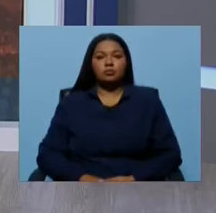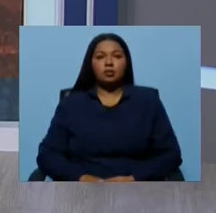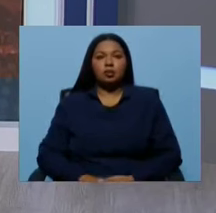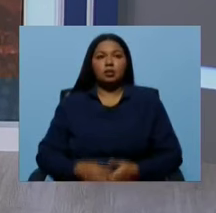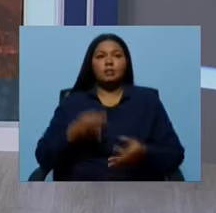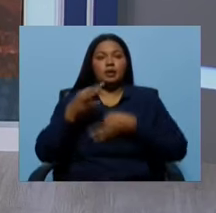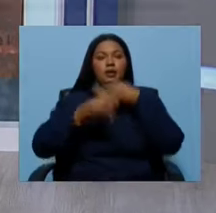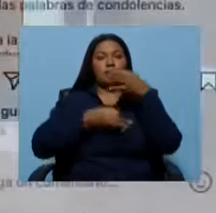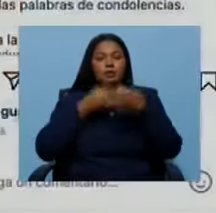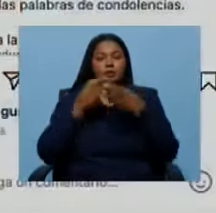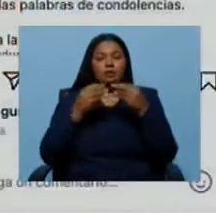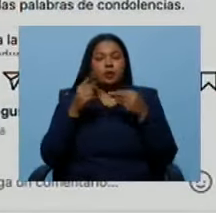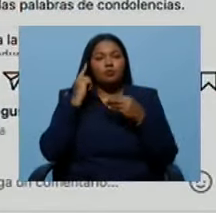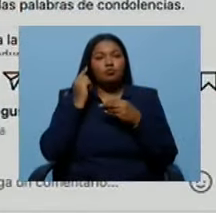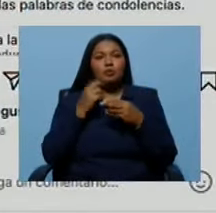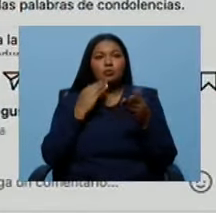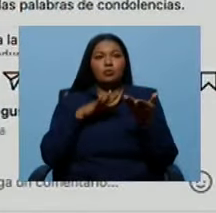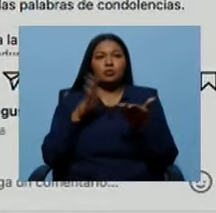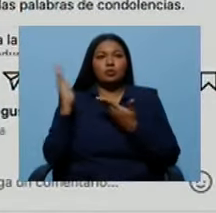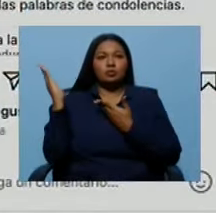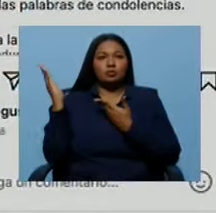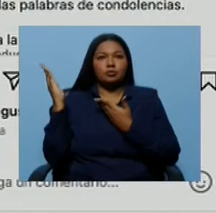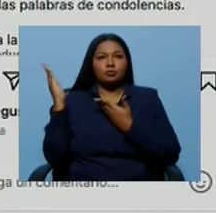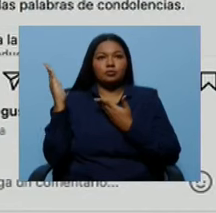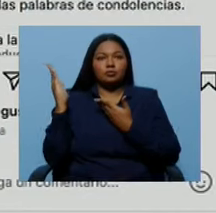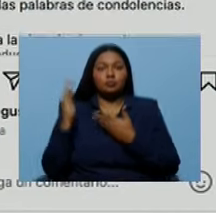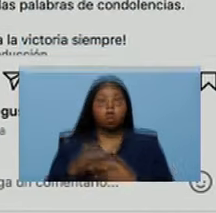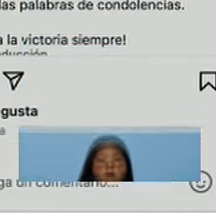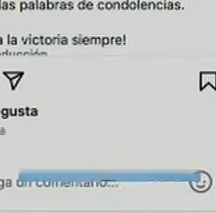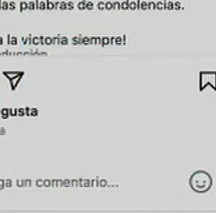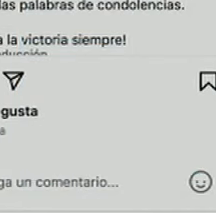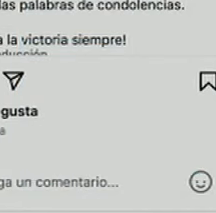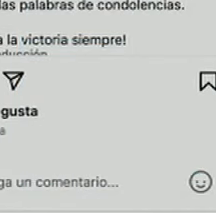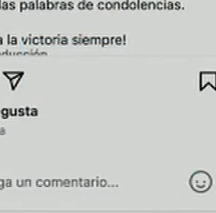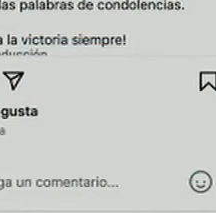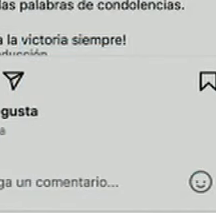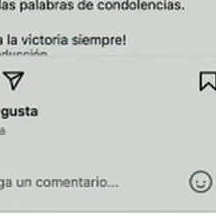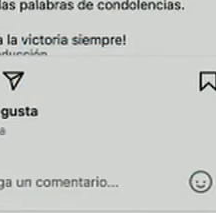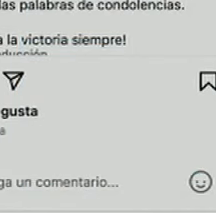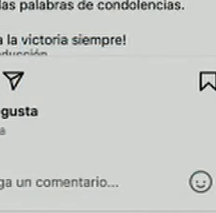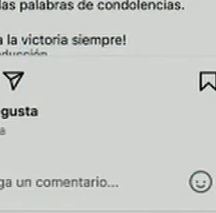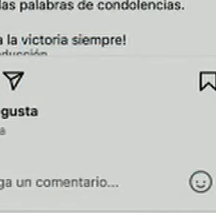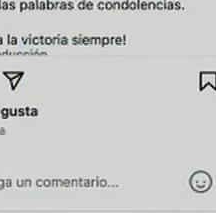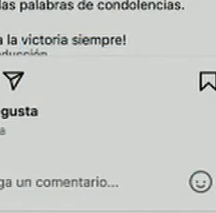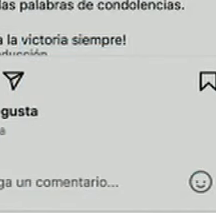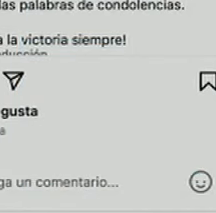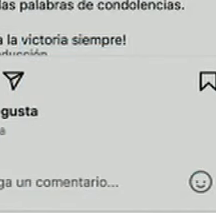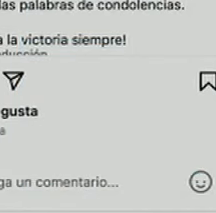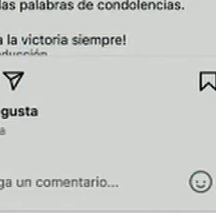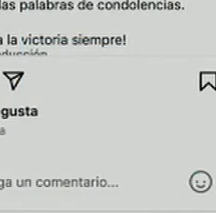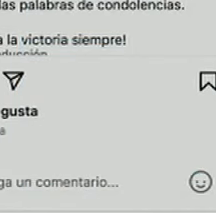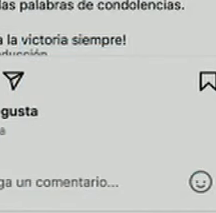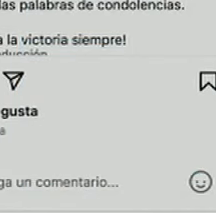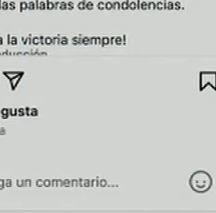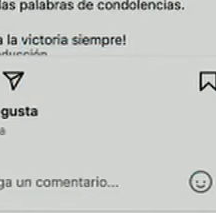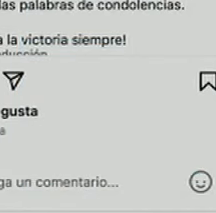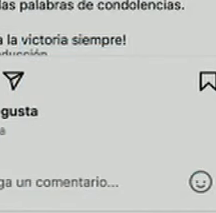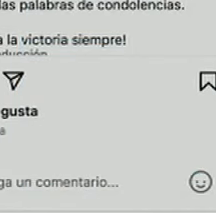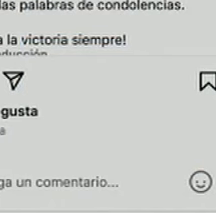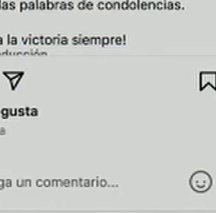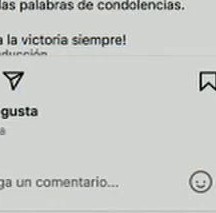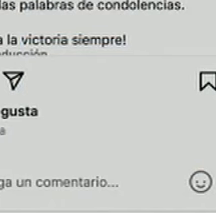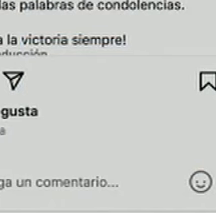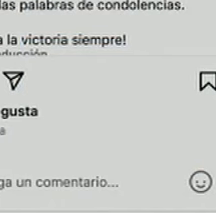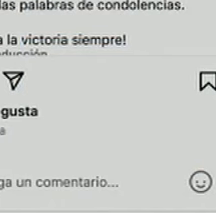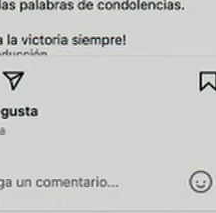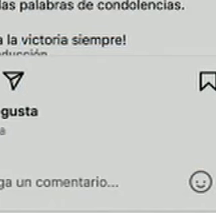la Caperucita. Mira, el Partido Socialista Unido de Venezuela y toda su militancia lamenta la partida física de nuestra querida Marlene Venegas Caperucita, mujer admirable y luchadora, siempre